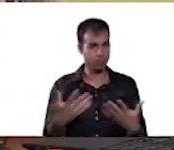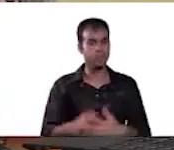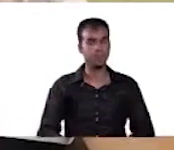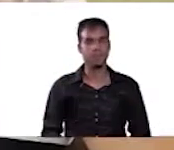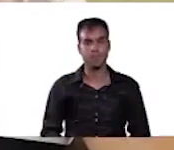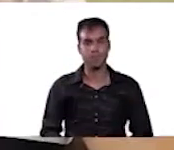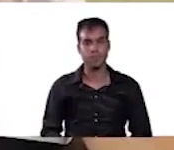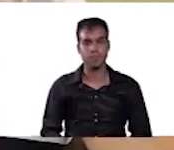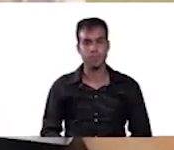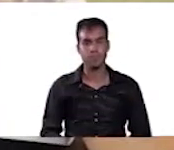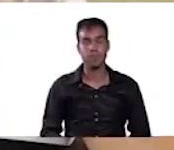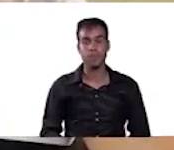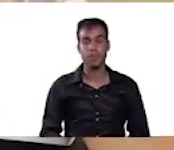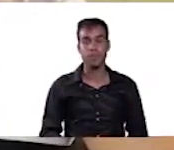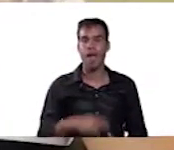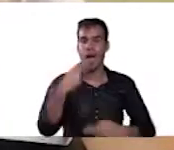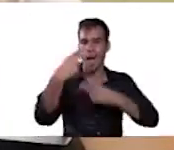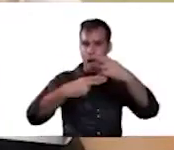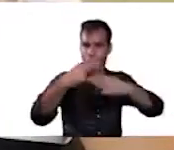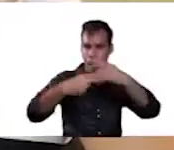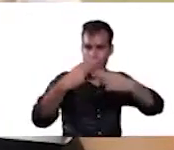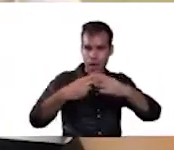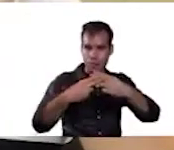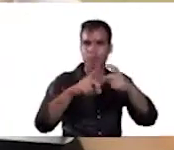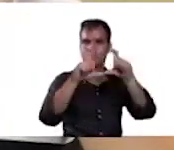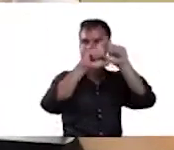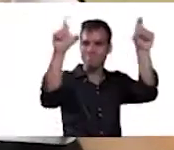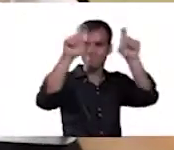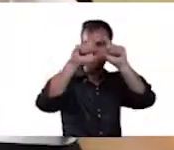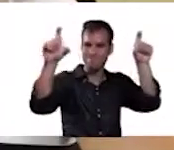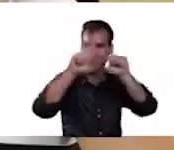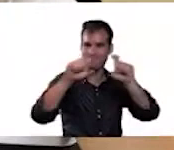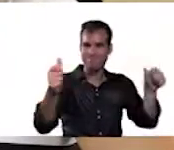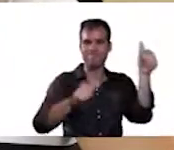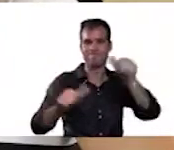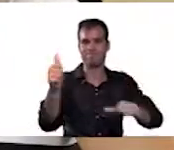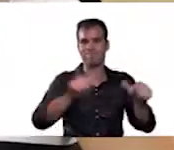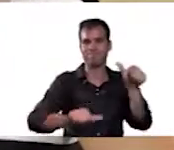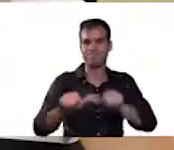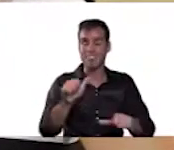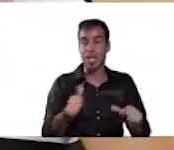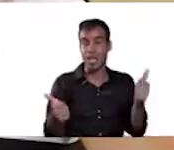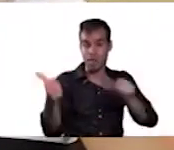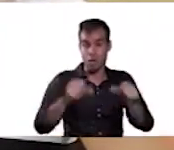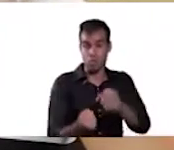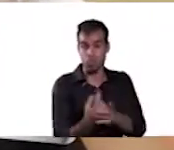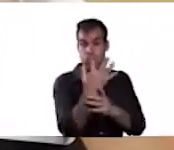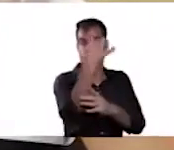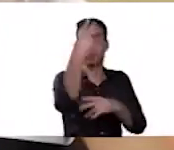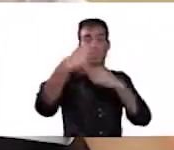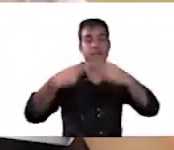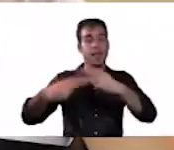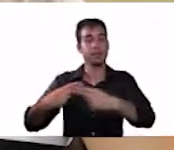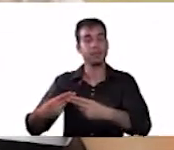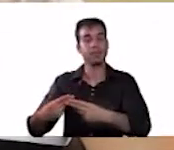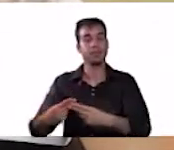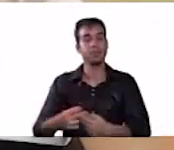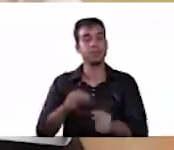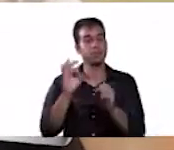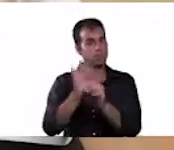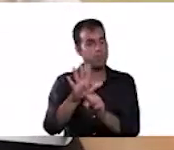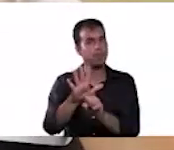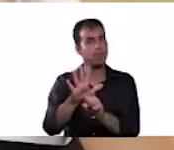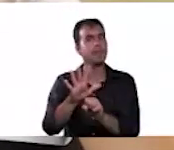dice formular las ecuaciones químicas de las reacciones que se producen entre